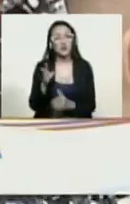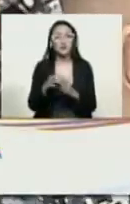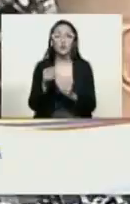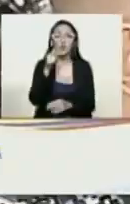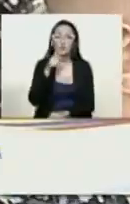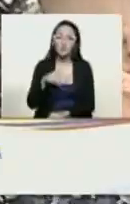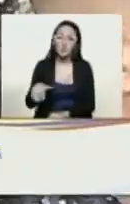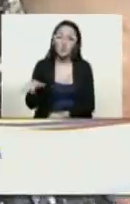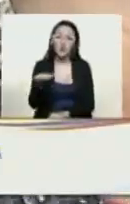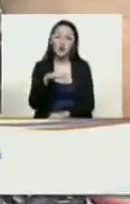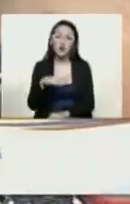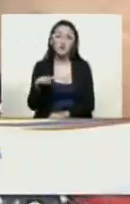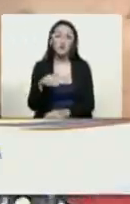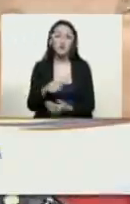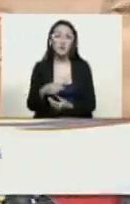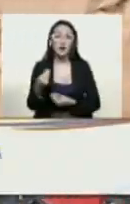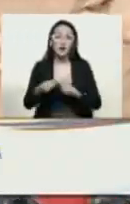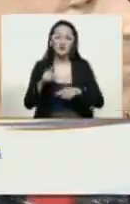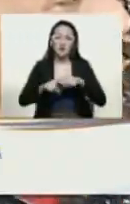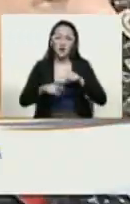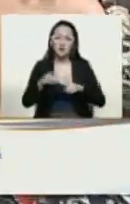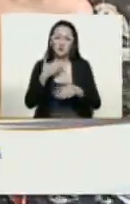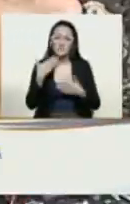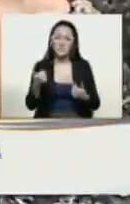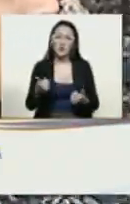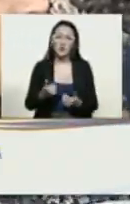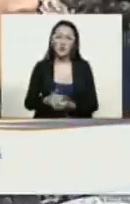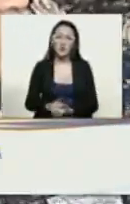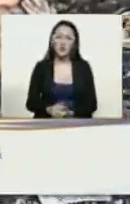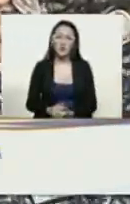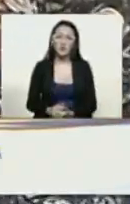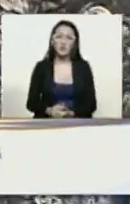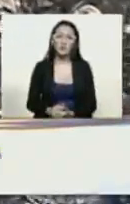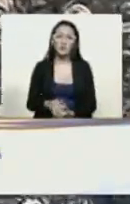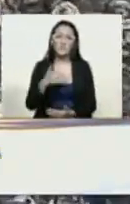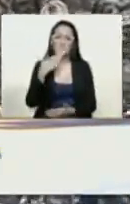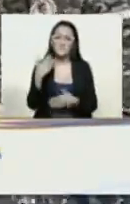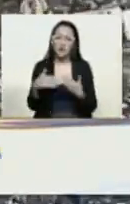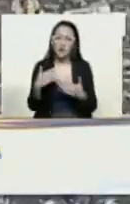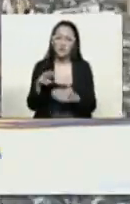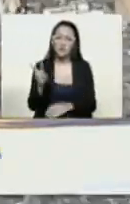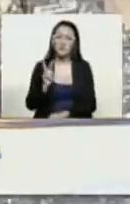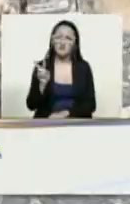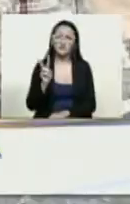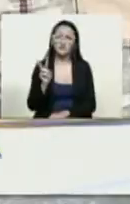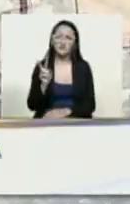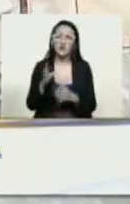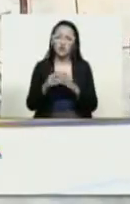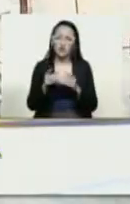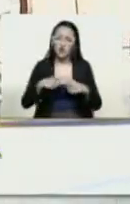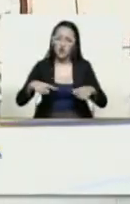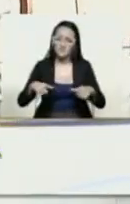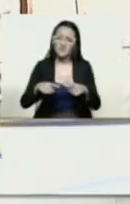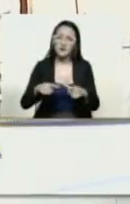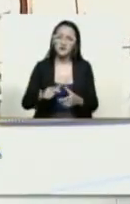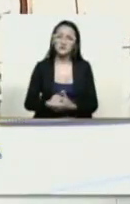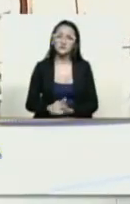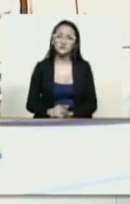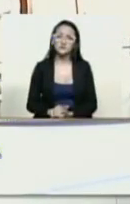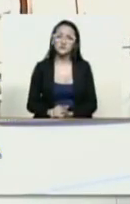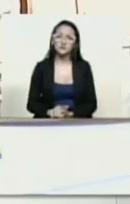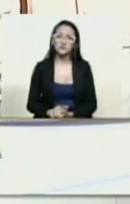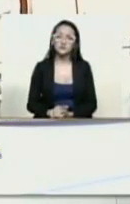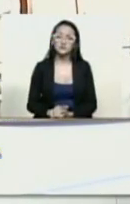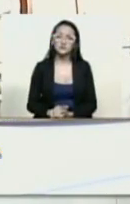pueblo, hagamos las cosas mejor, mejoremos a nuestro país en todos los espacios, en todo